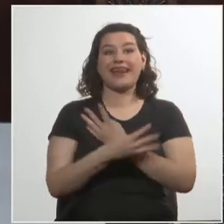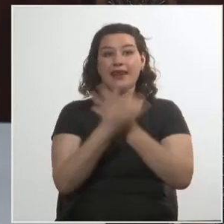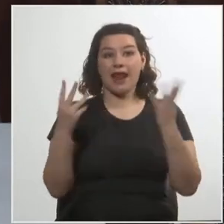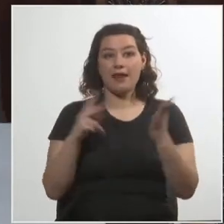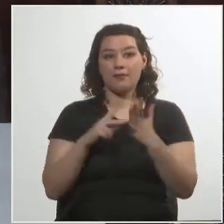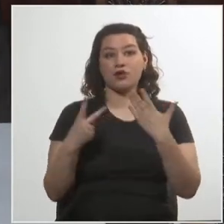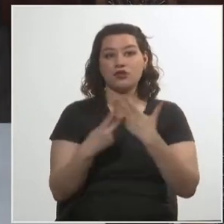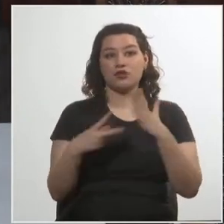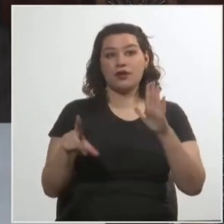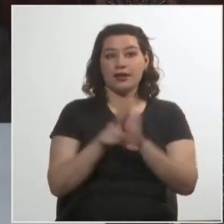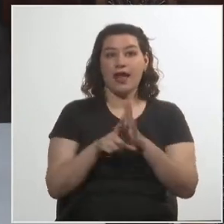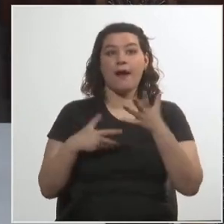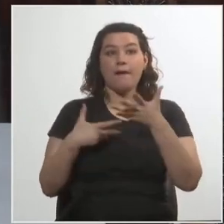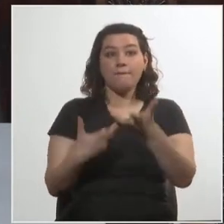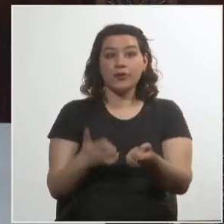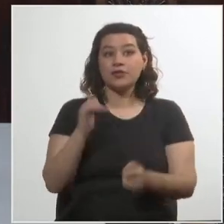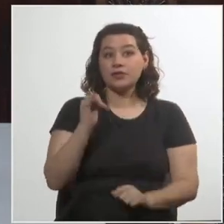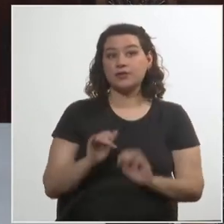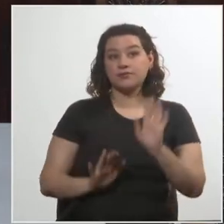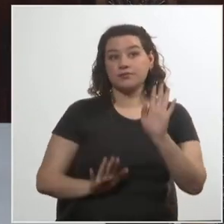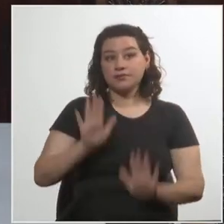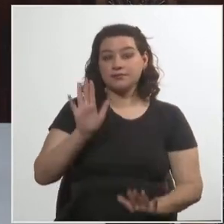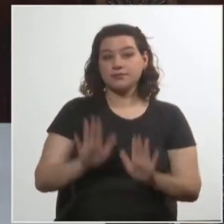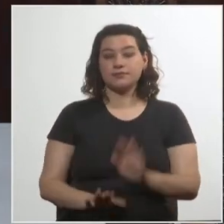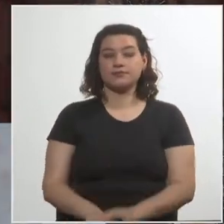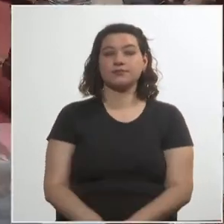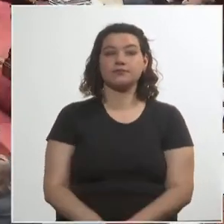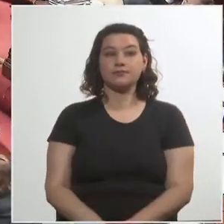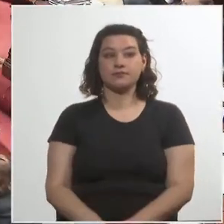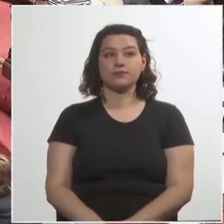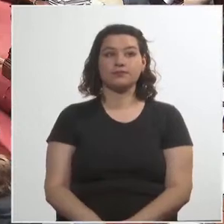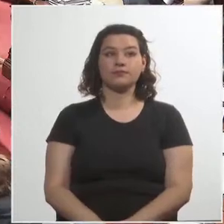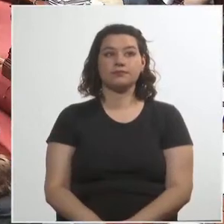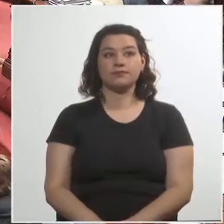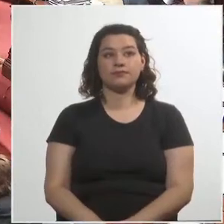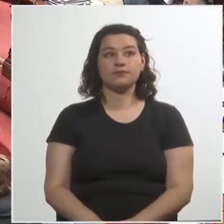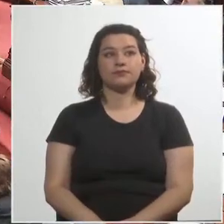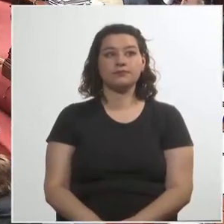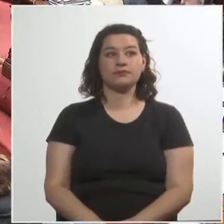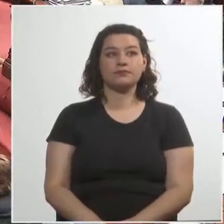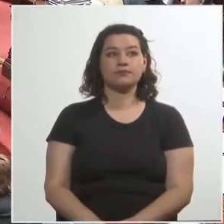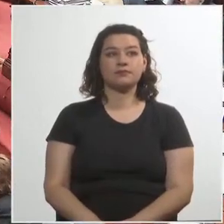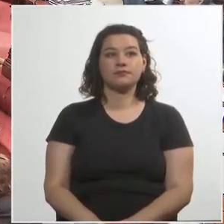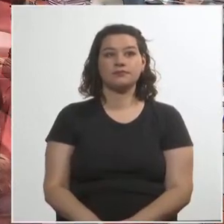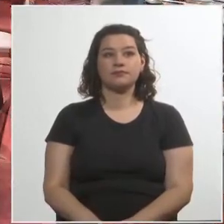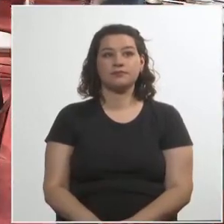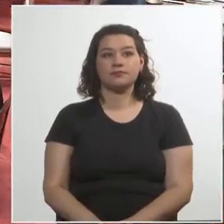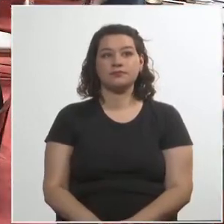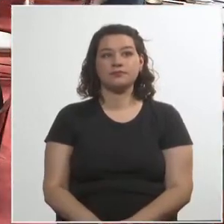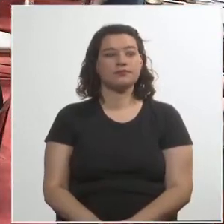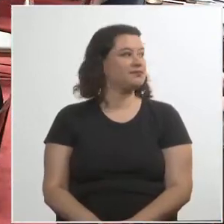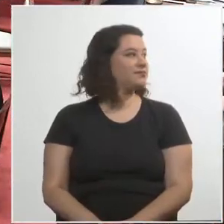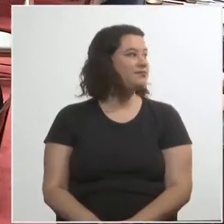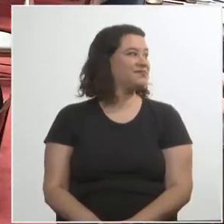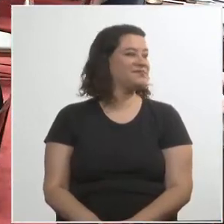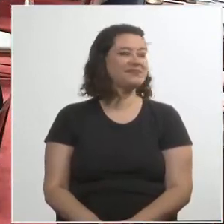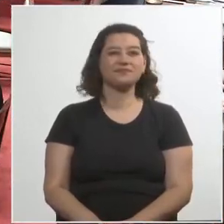el proyecto por la afirmativa sírvanse en expresar 26